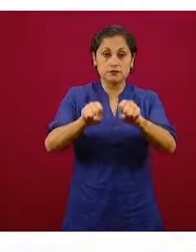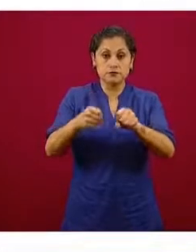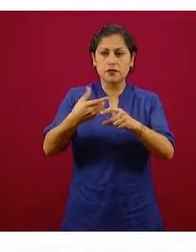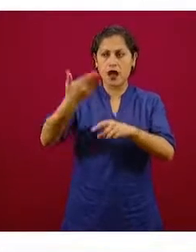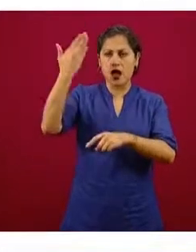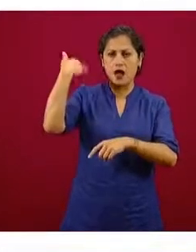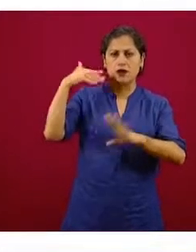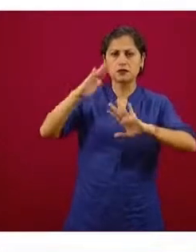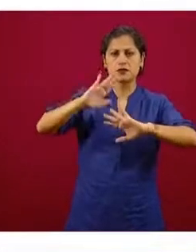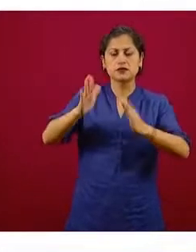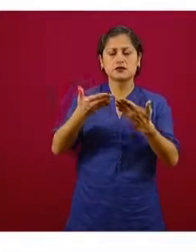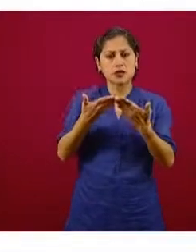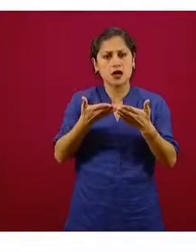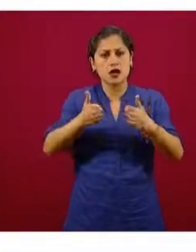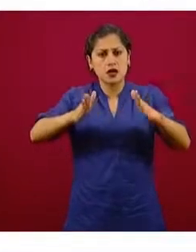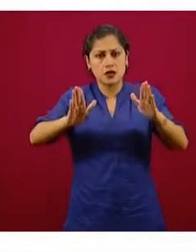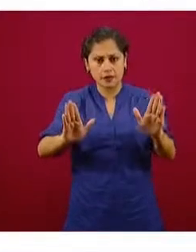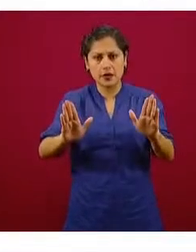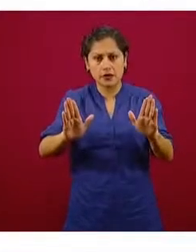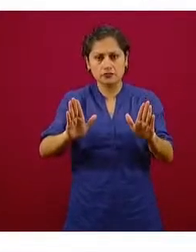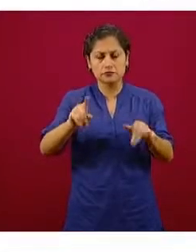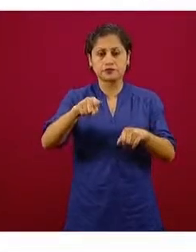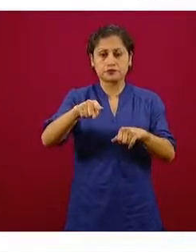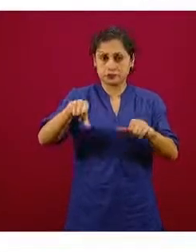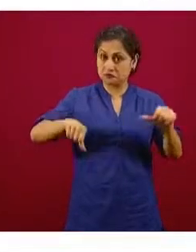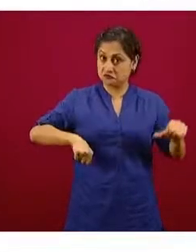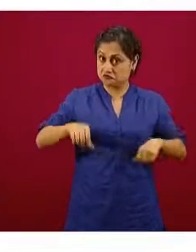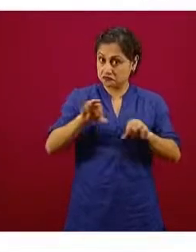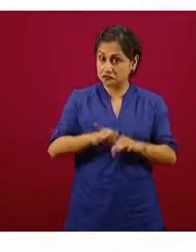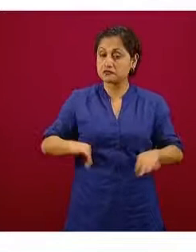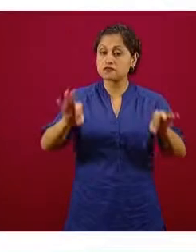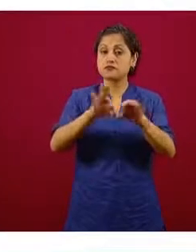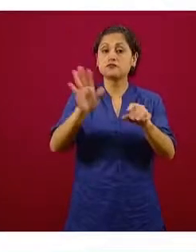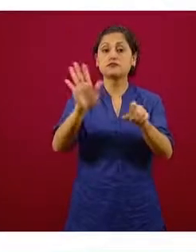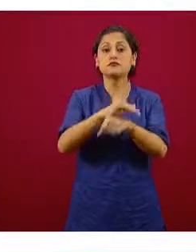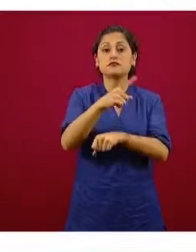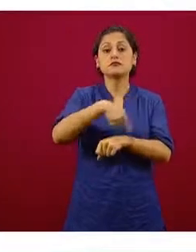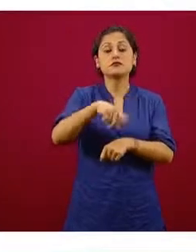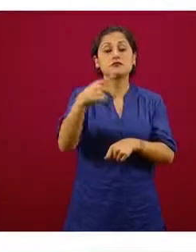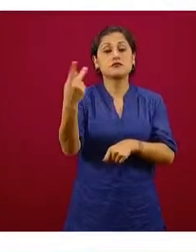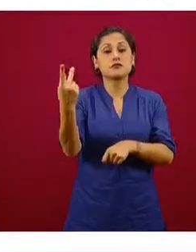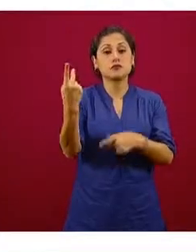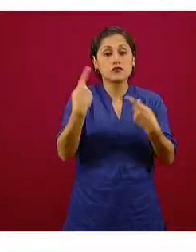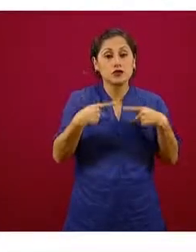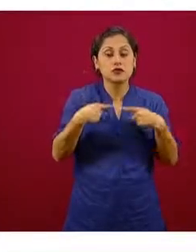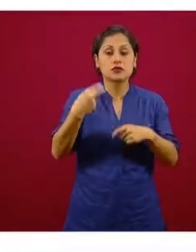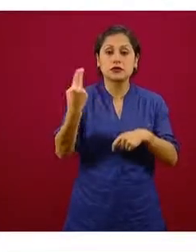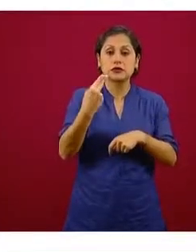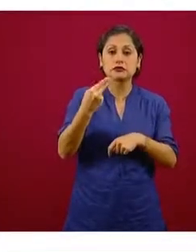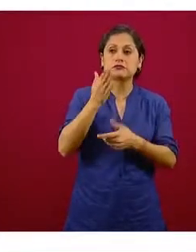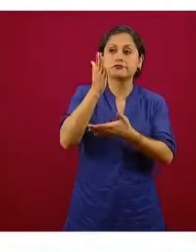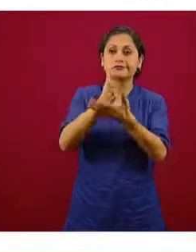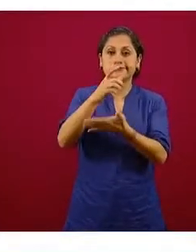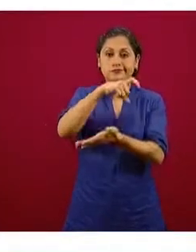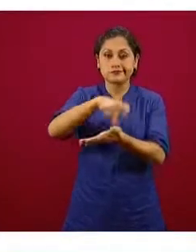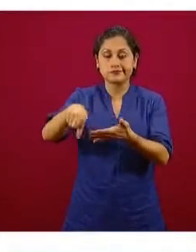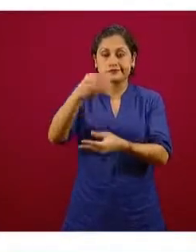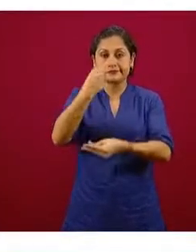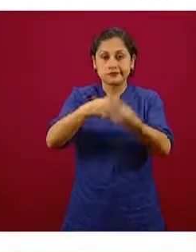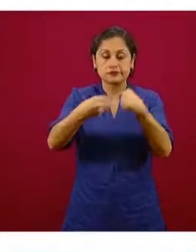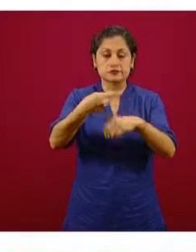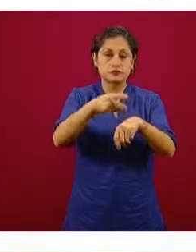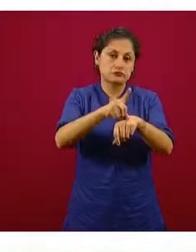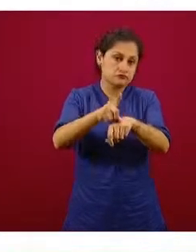Sana Distancia, permanecen abiertos, es una actividad esencial, sobre todo porque la población tiene que poder procurar sus alimentos y sus insumos del día a